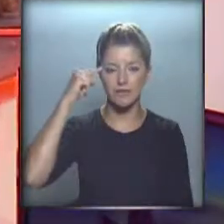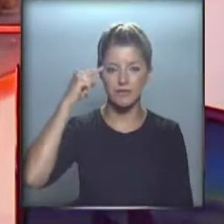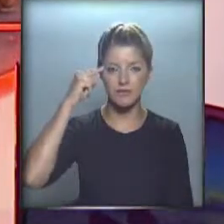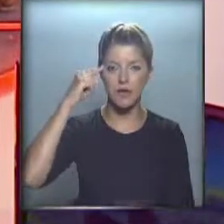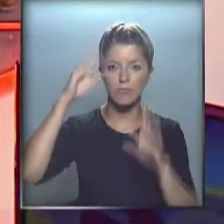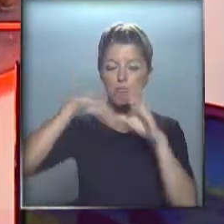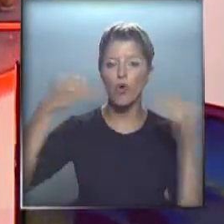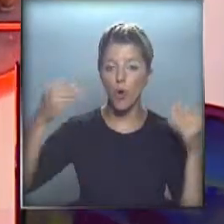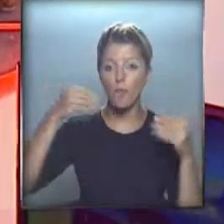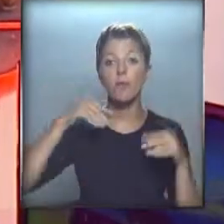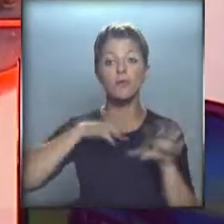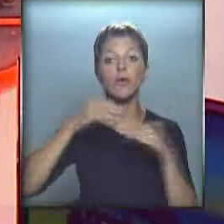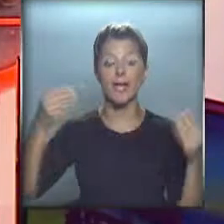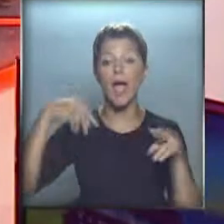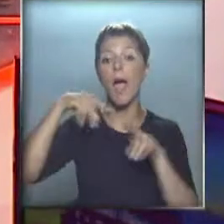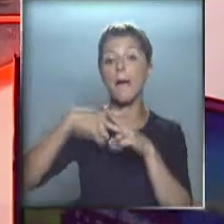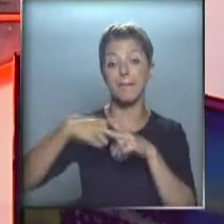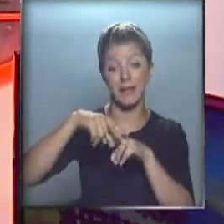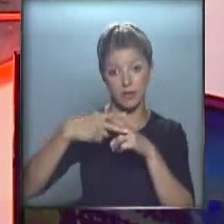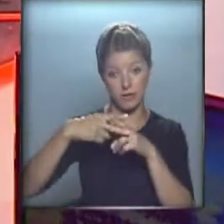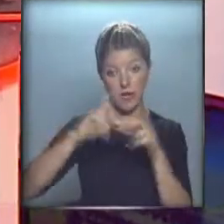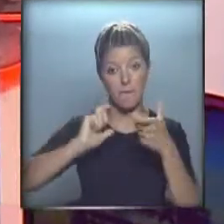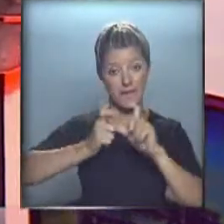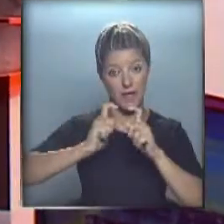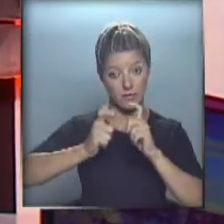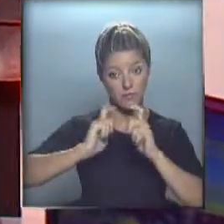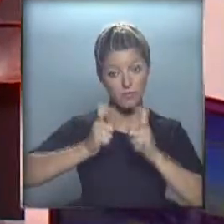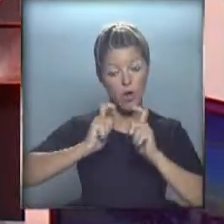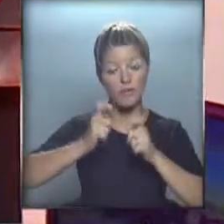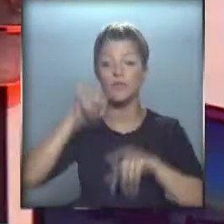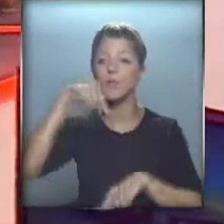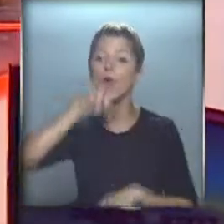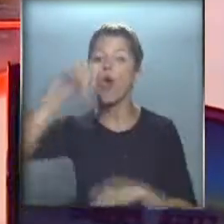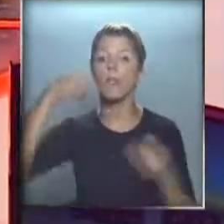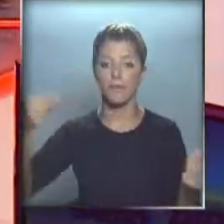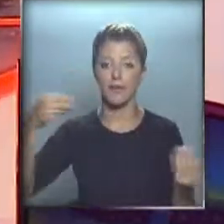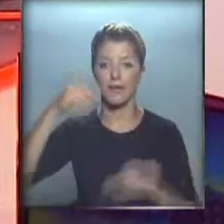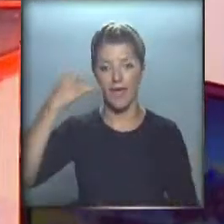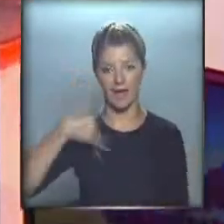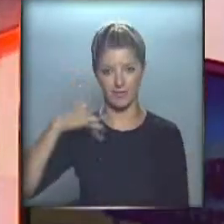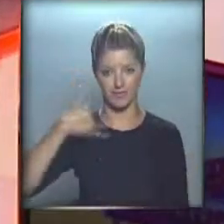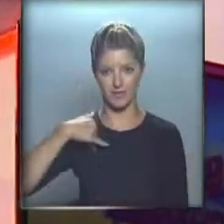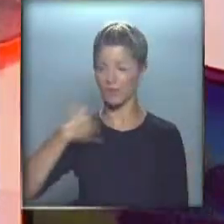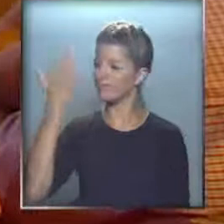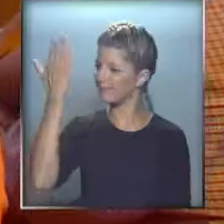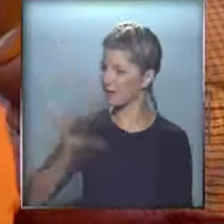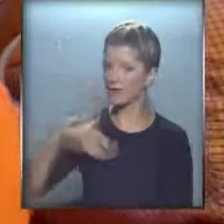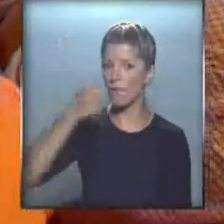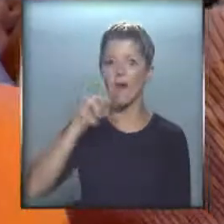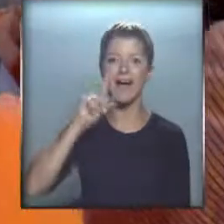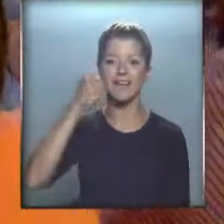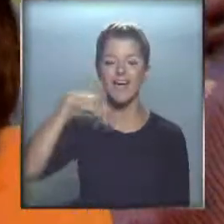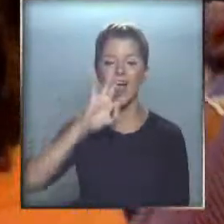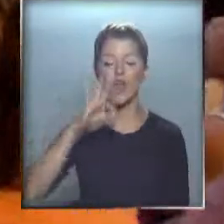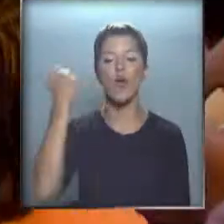se usa, que son las aplicaciones, pero en este caso, las aplicaciones hechas por argentinos, y para eso lo tenemos a Mariano, que nos va a estar